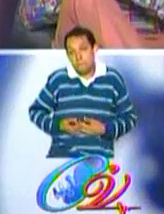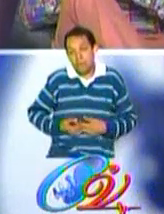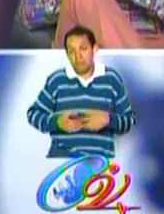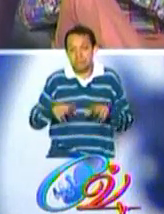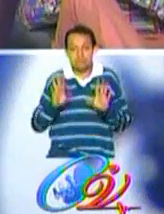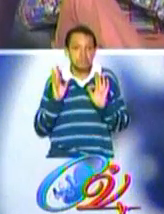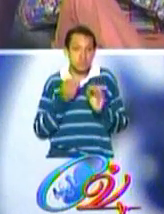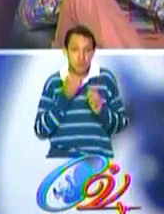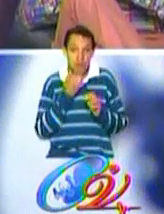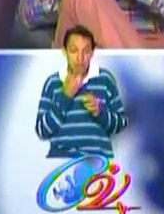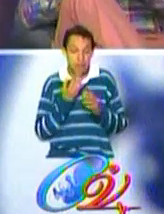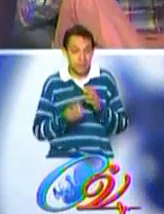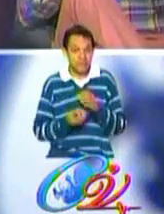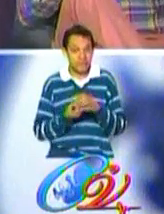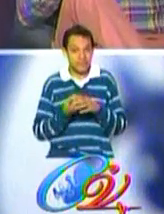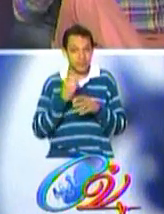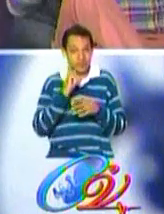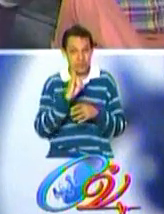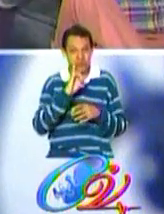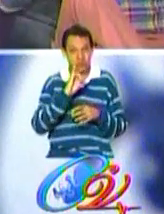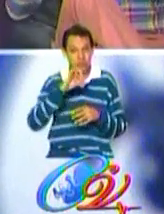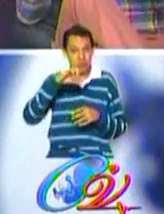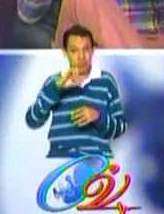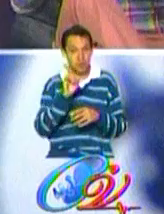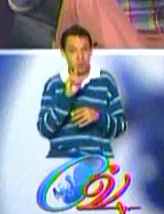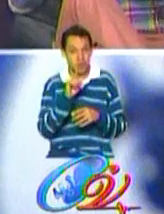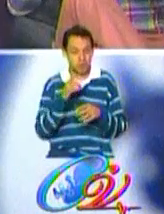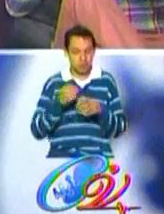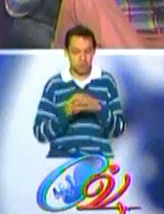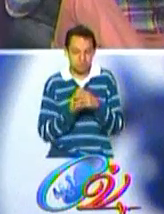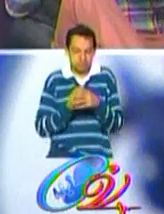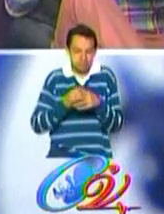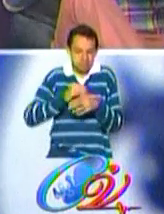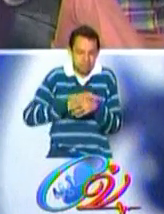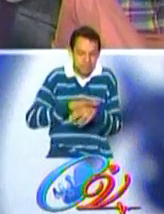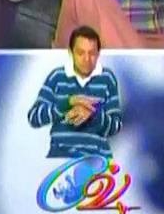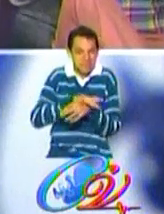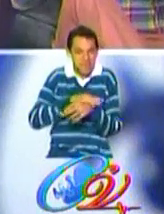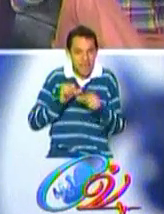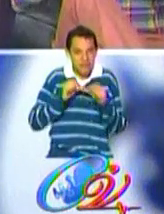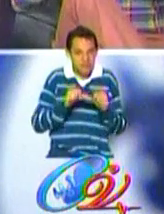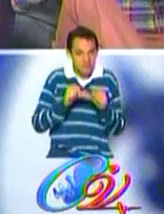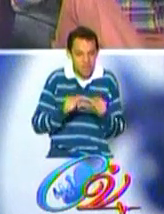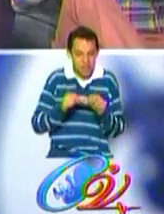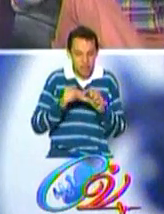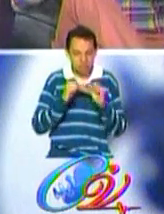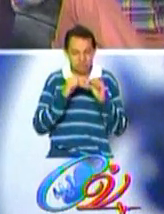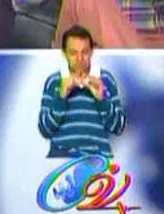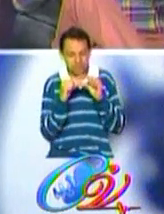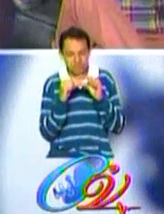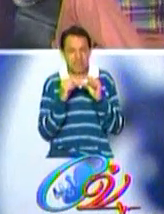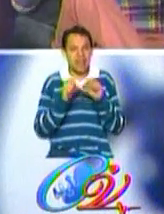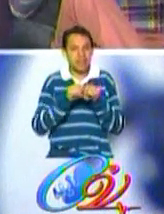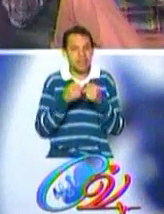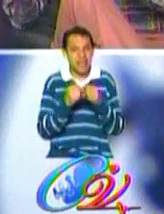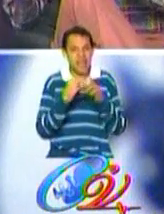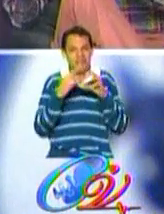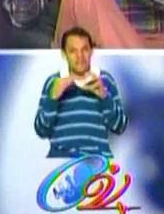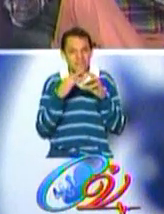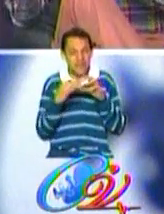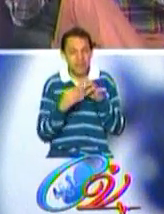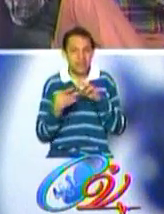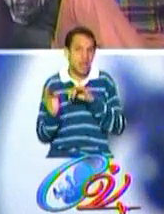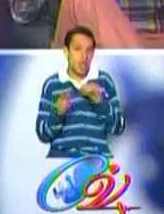ahora Carolina, y es lo mismo, es cómo se van fijando una serie de toxinas, pero como no nos lo han enseñado, como no tenemos el